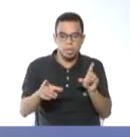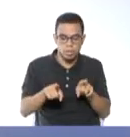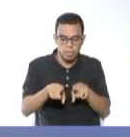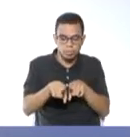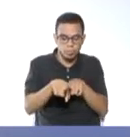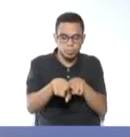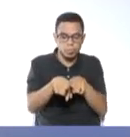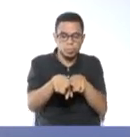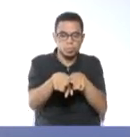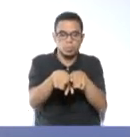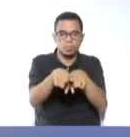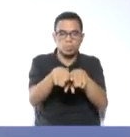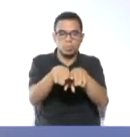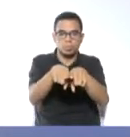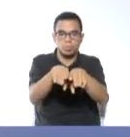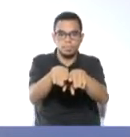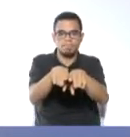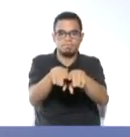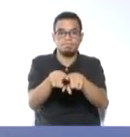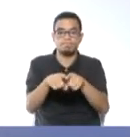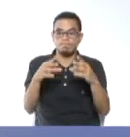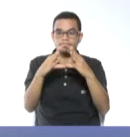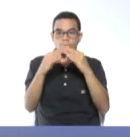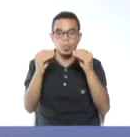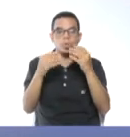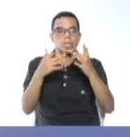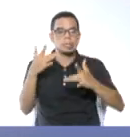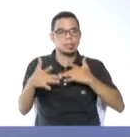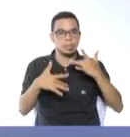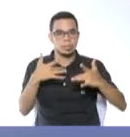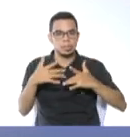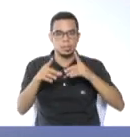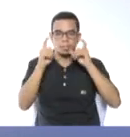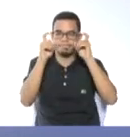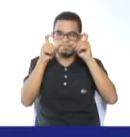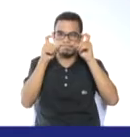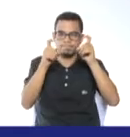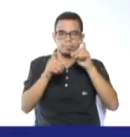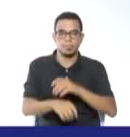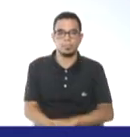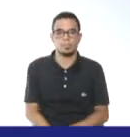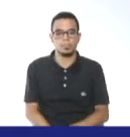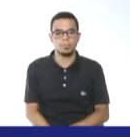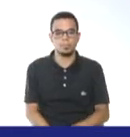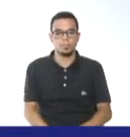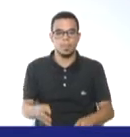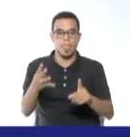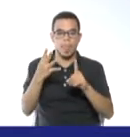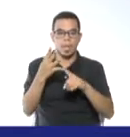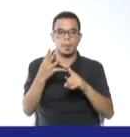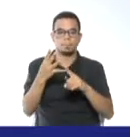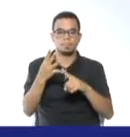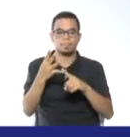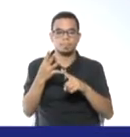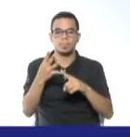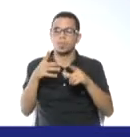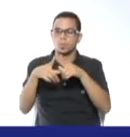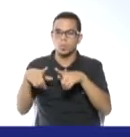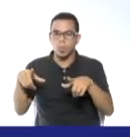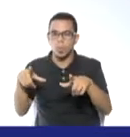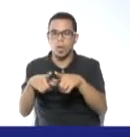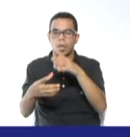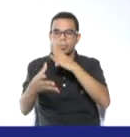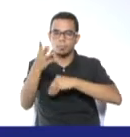en cada uno de sus actividades dentro de las áreas de formación. Generar espacios de aprendizaje